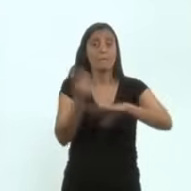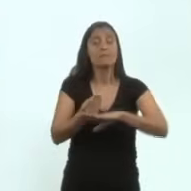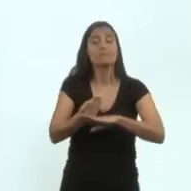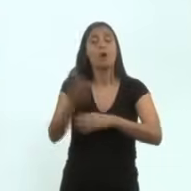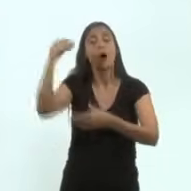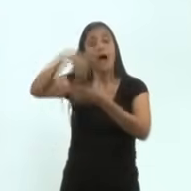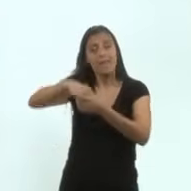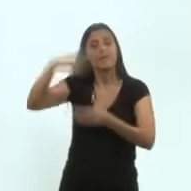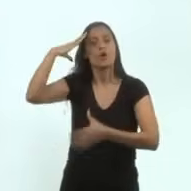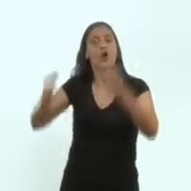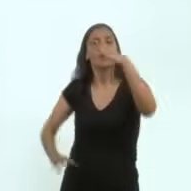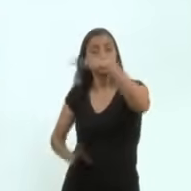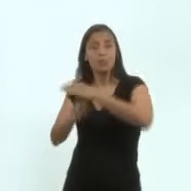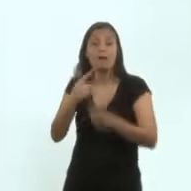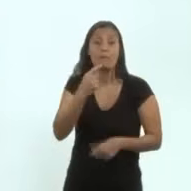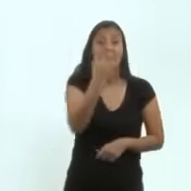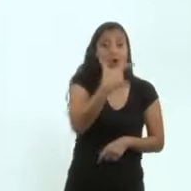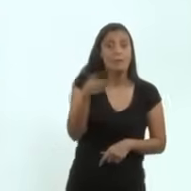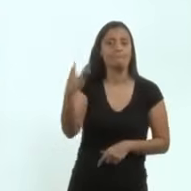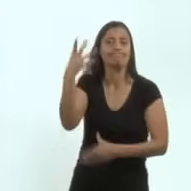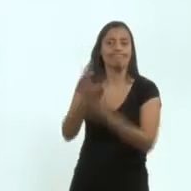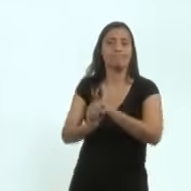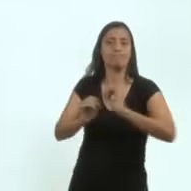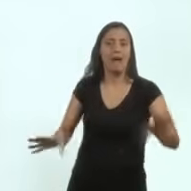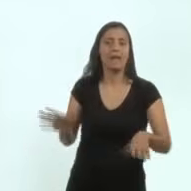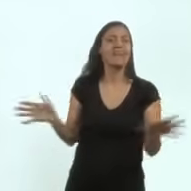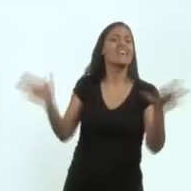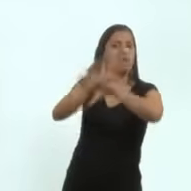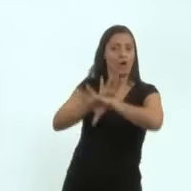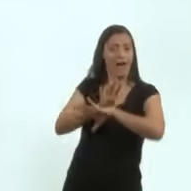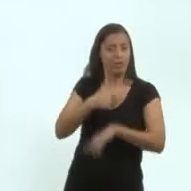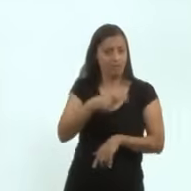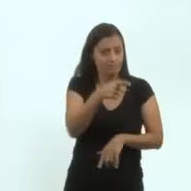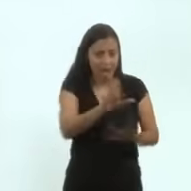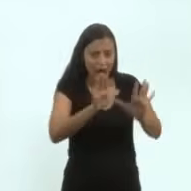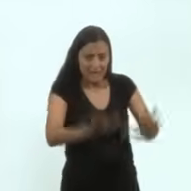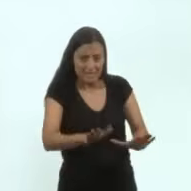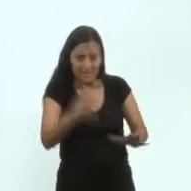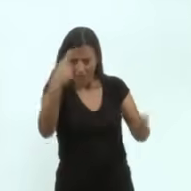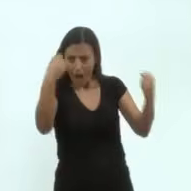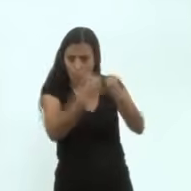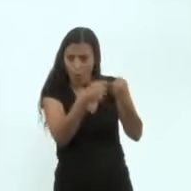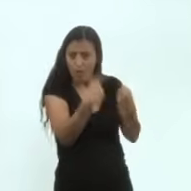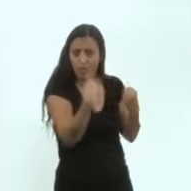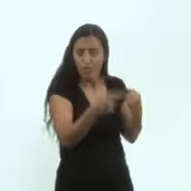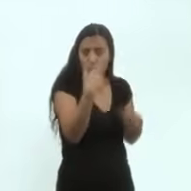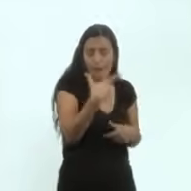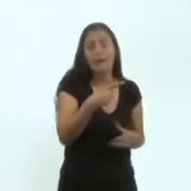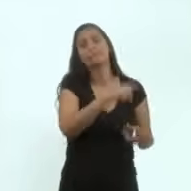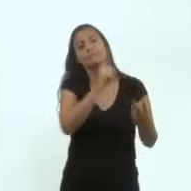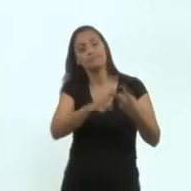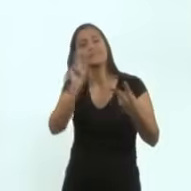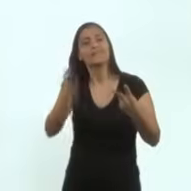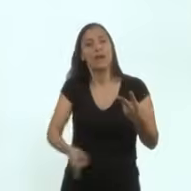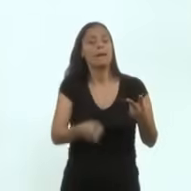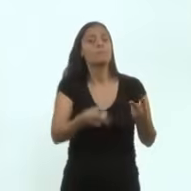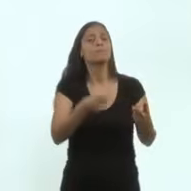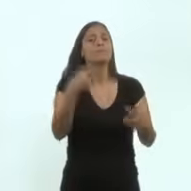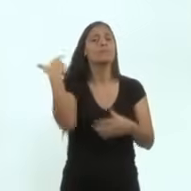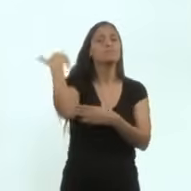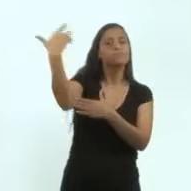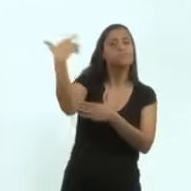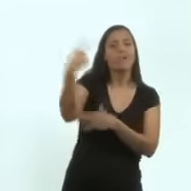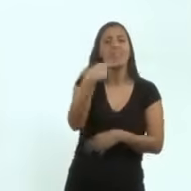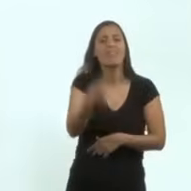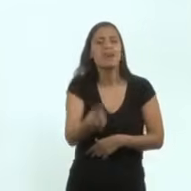Suprema macri lo calificó como un error ratifican ustedes la nominación y en general Cómo toman la declaración de macri la toman como un